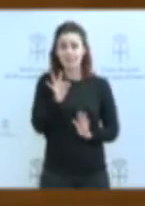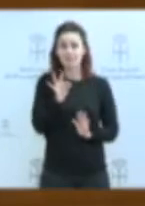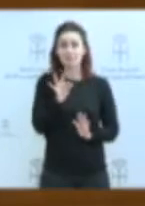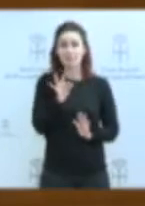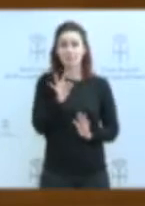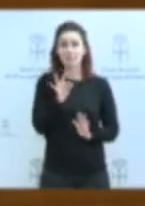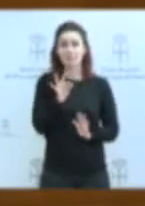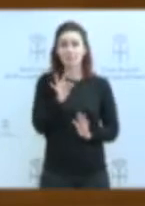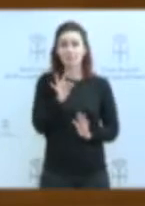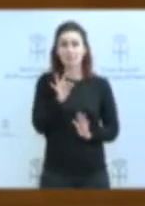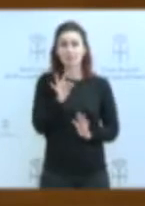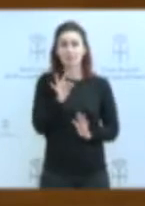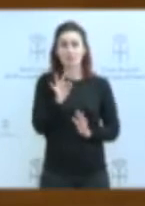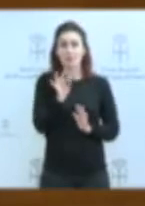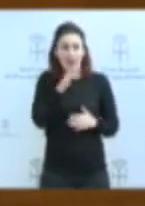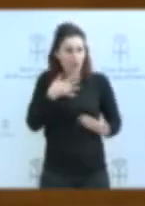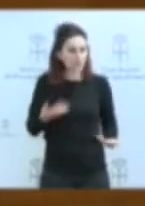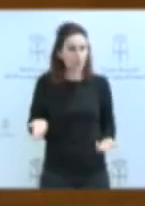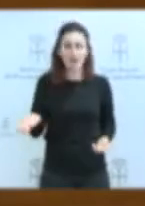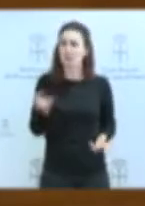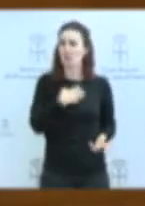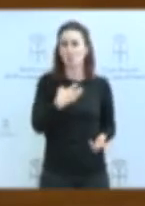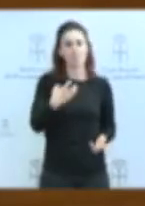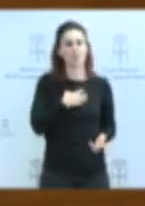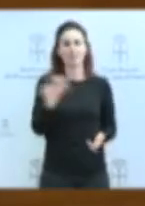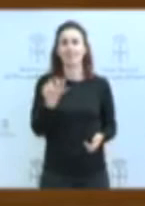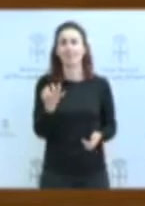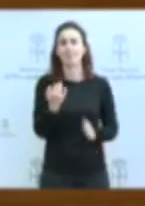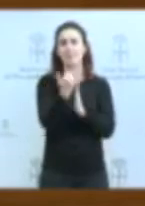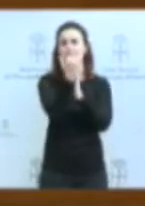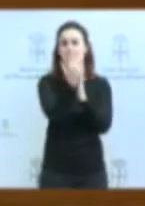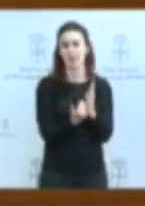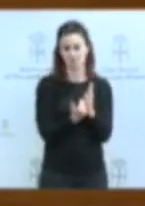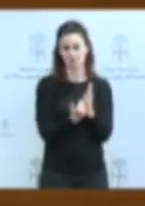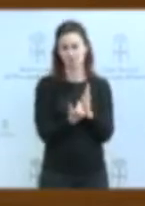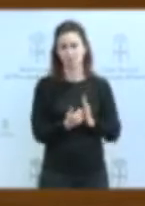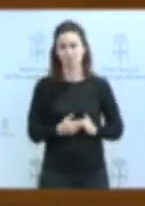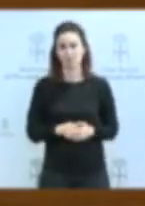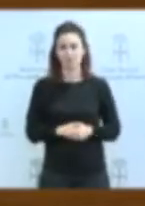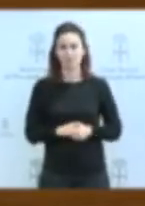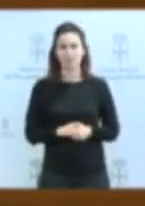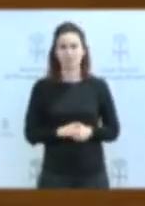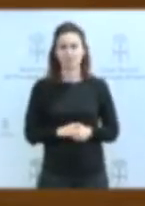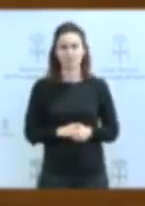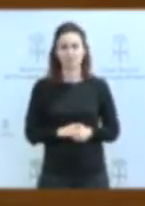y lo que se pretende es mejorarla con todos estos parámetros, ¿no? Centrándonos en